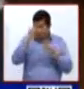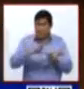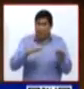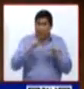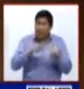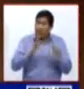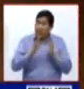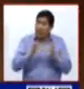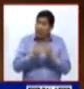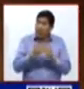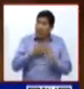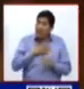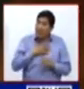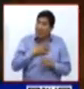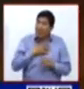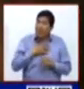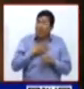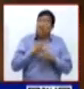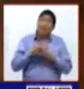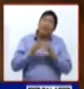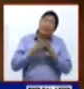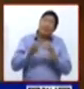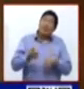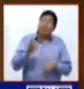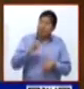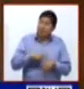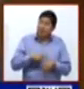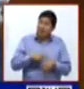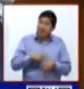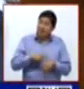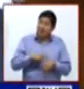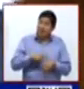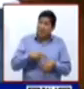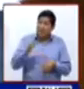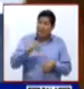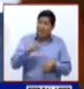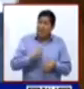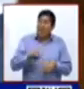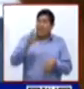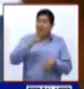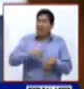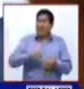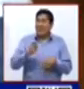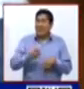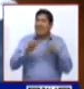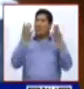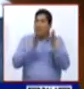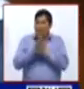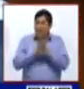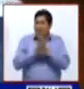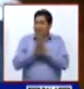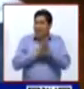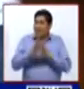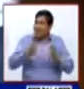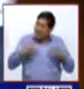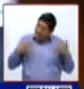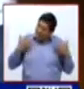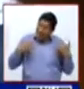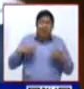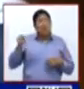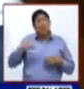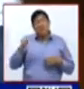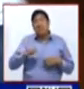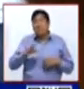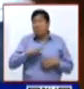¿alguno quiere hablar conmigo? A ver, cuéntanos, ¿primera vez que vas a ver el eclipse? Sí, primera vez. Hay mucha expectativa. ¿Estás contento?